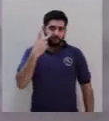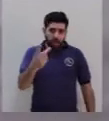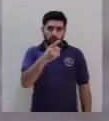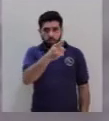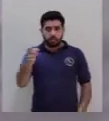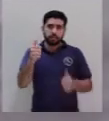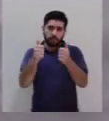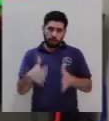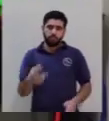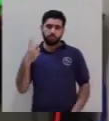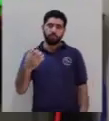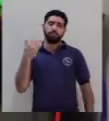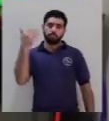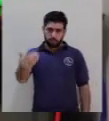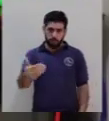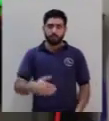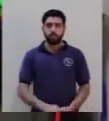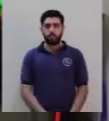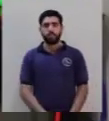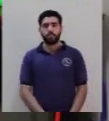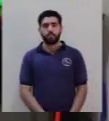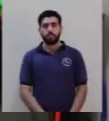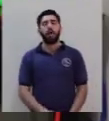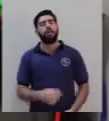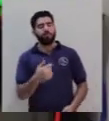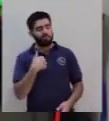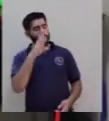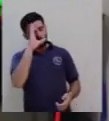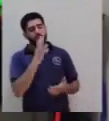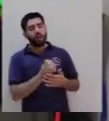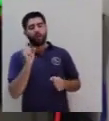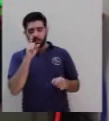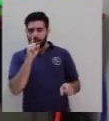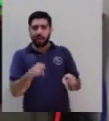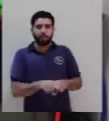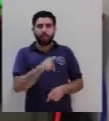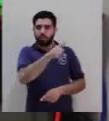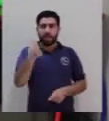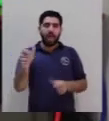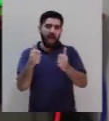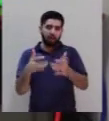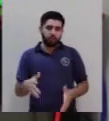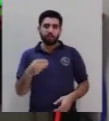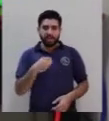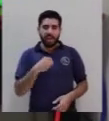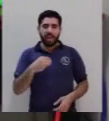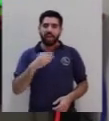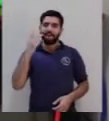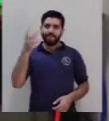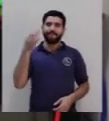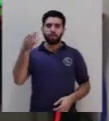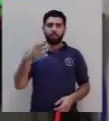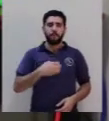a ver en los salones de clases. Excelente, profe. Y estoy seguro que sus alumnos también. Ya, bueno, ya dimos la recomendación de mantenernos